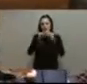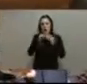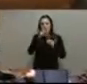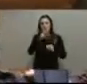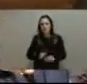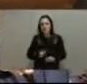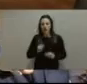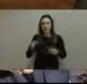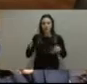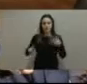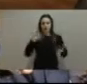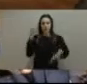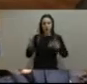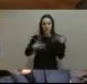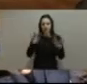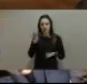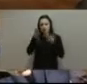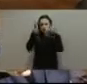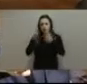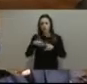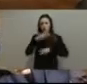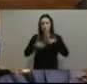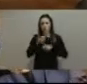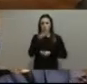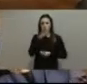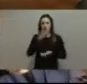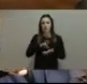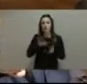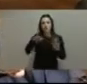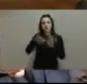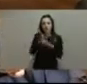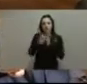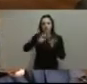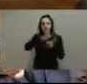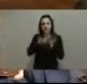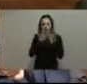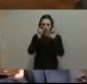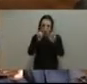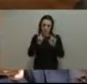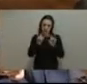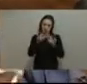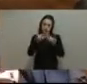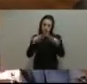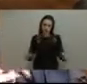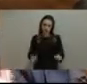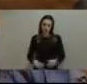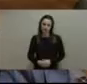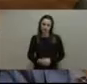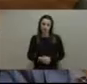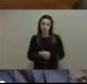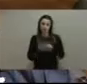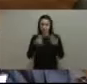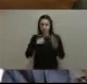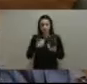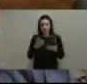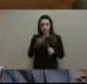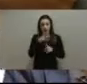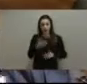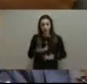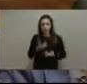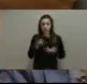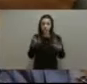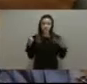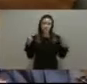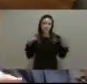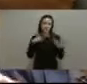esos términos eufóricos que usted utiliza para definir el sistema educativo asturiano. Y yo ahora no voy a caer en el juego